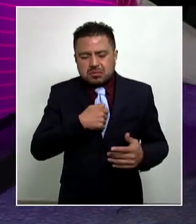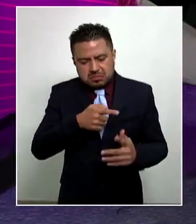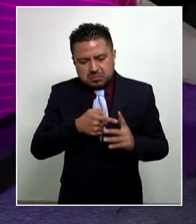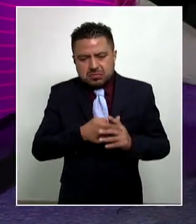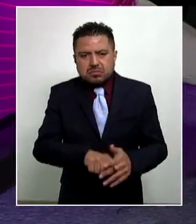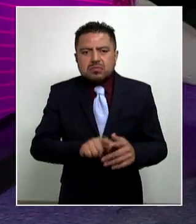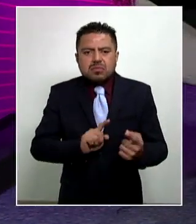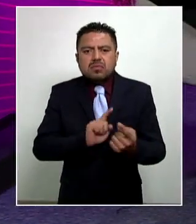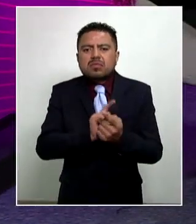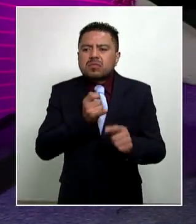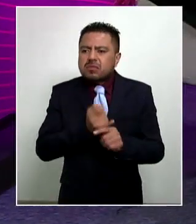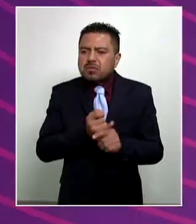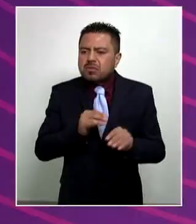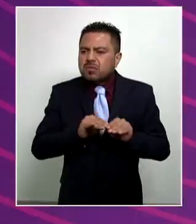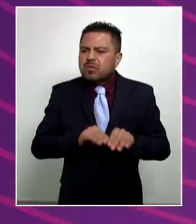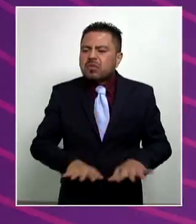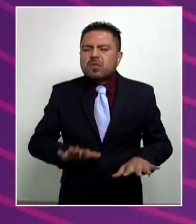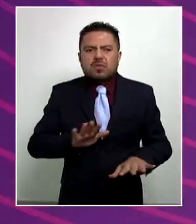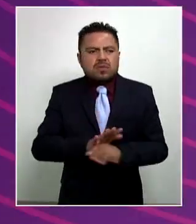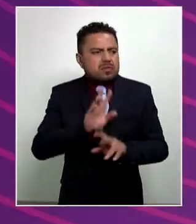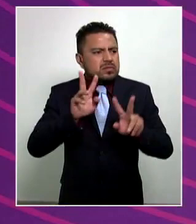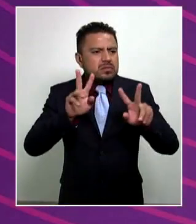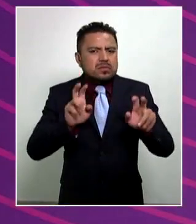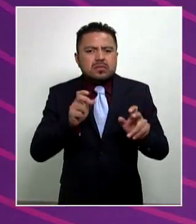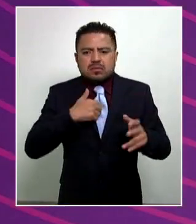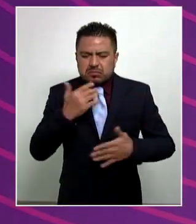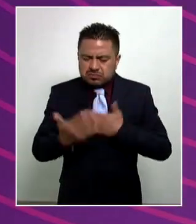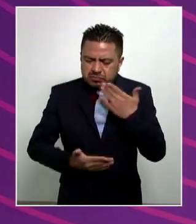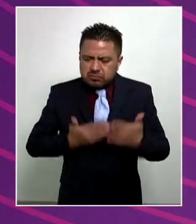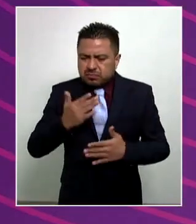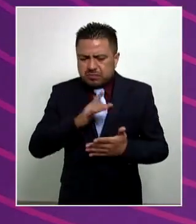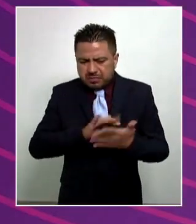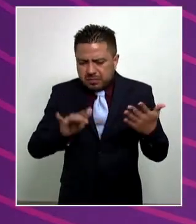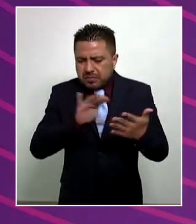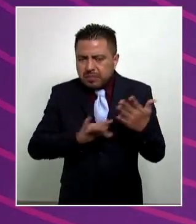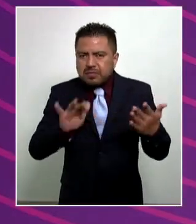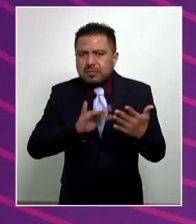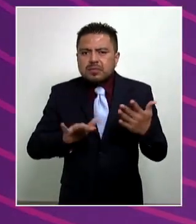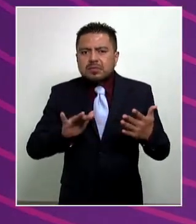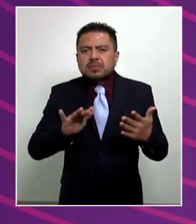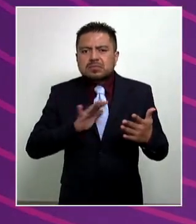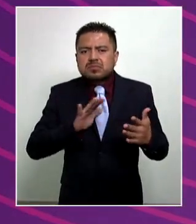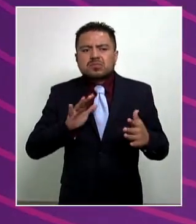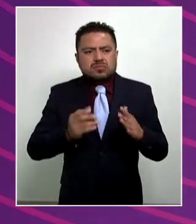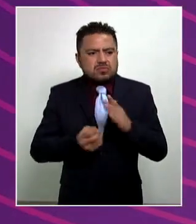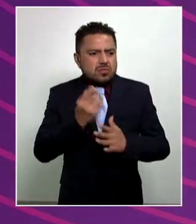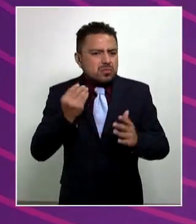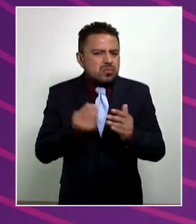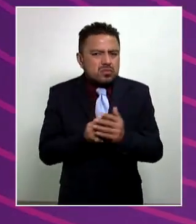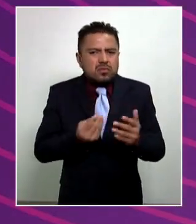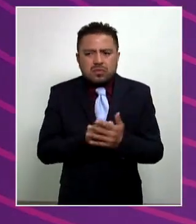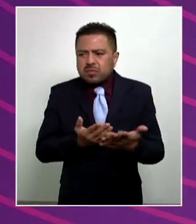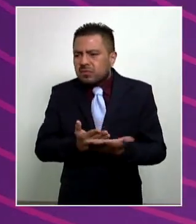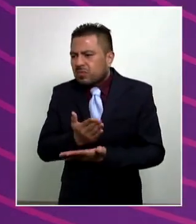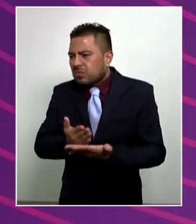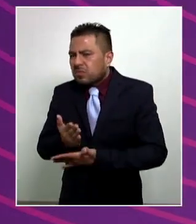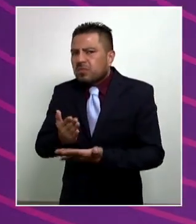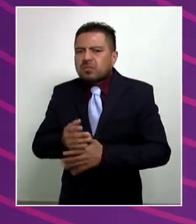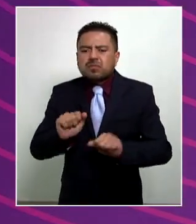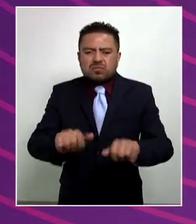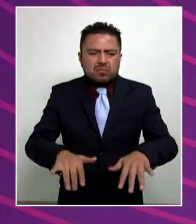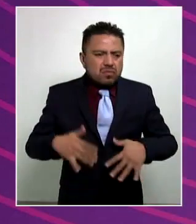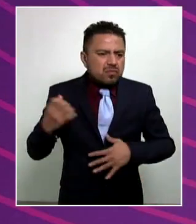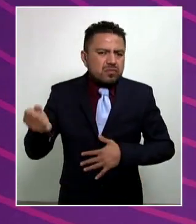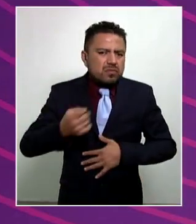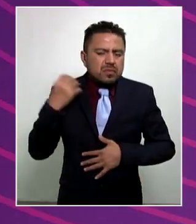directa a informarme sobre el tema, a estudiarlo, a leerlo, a tomar diplomados, a asistir a